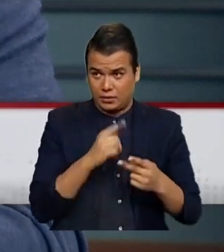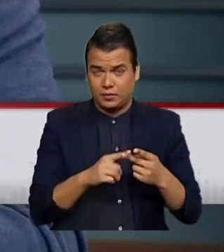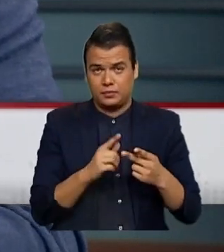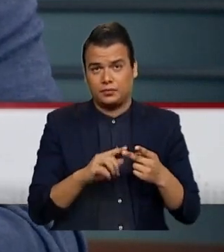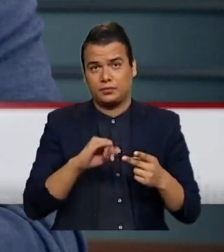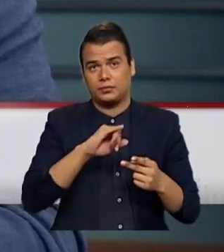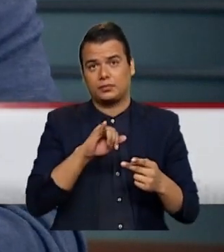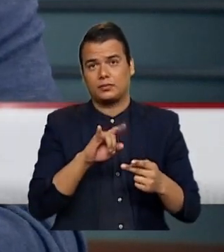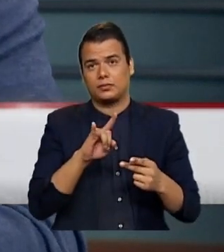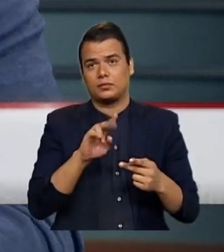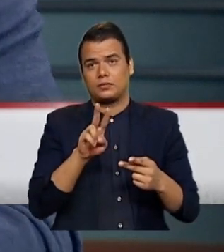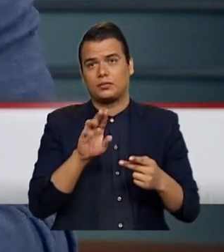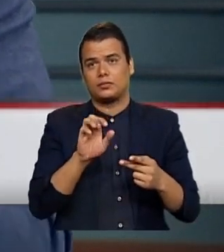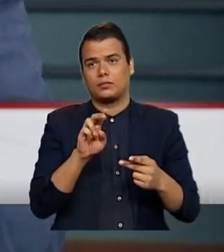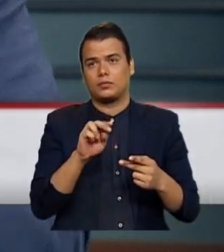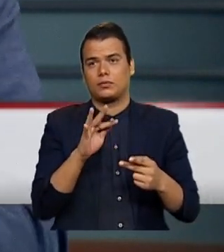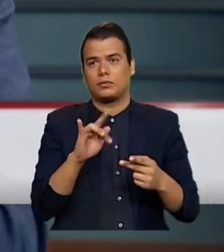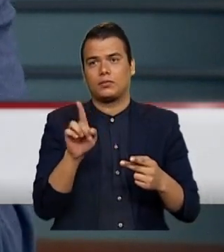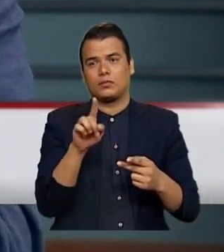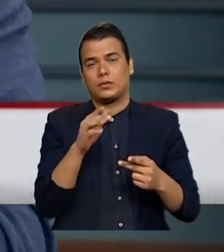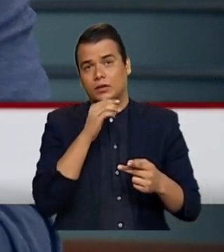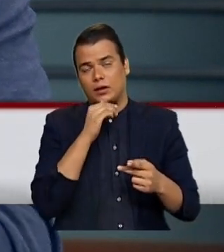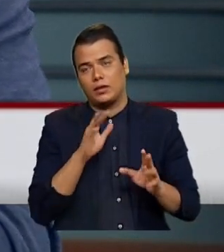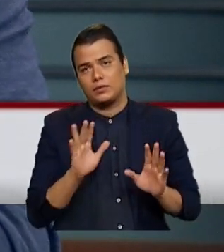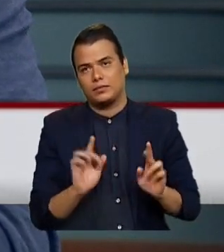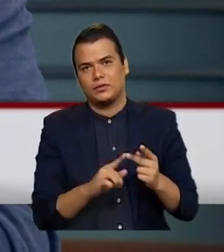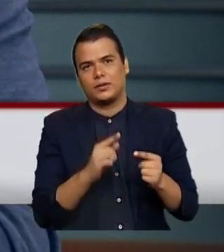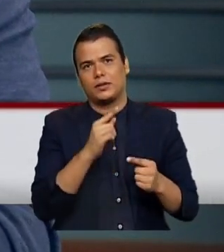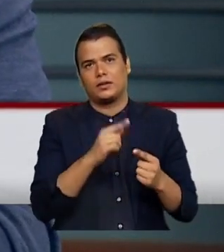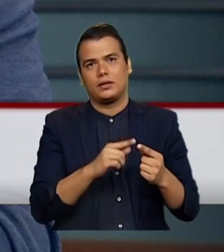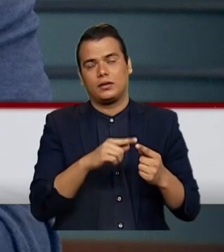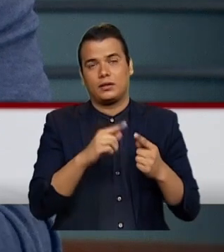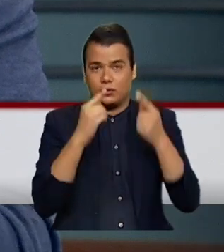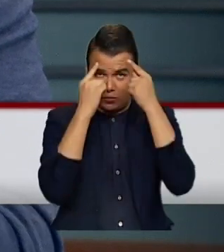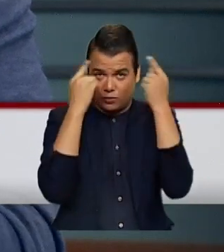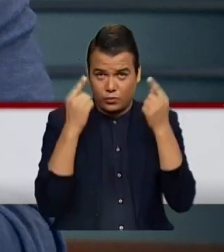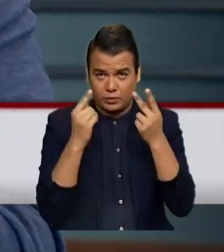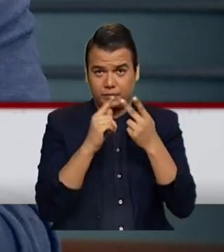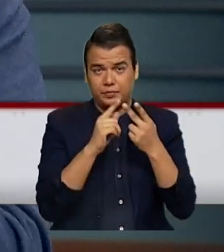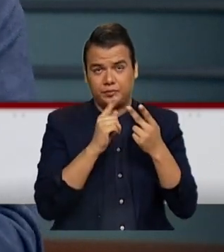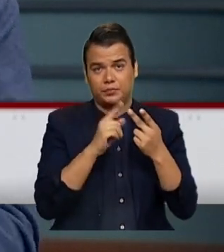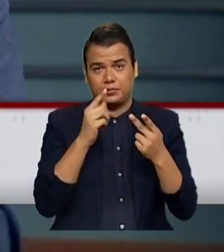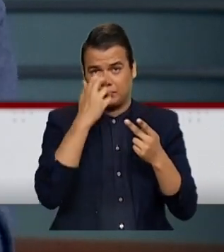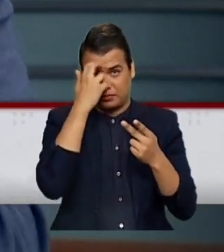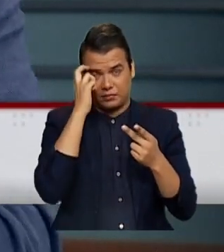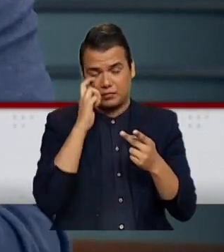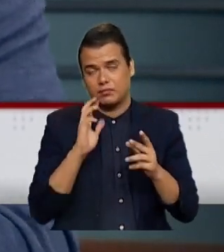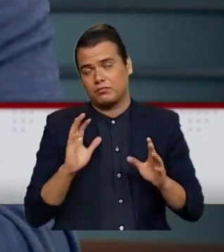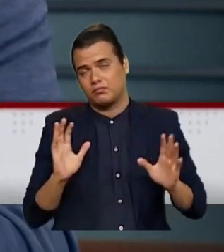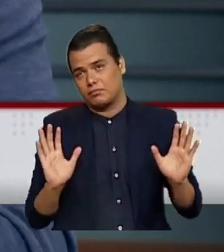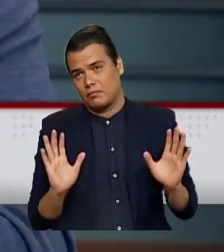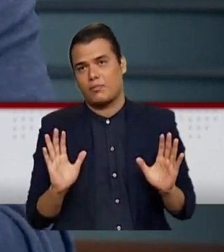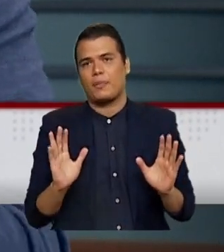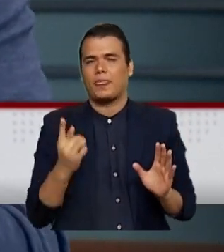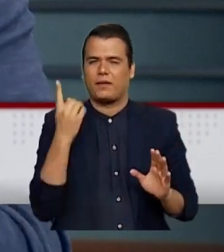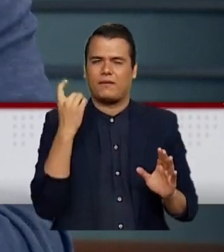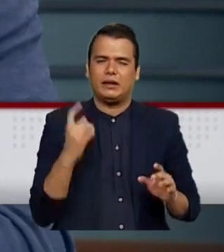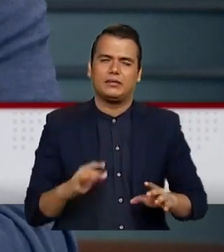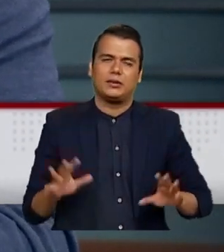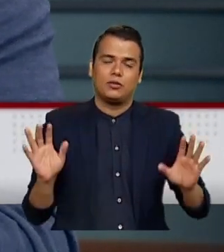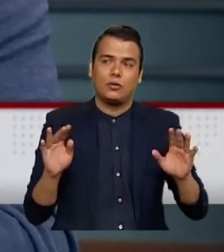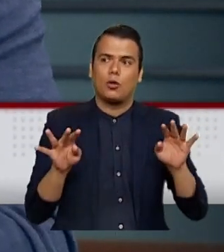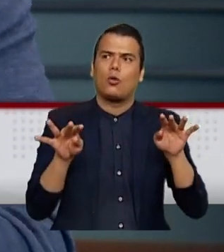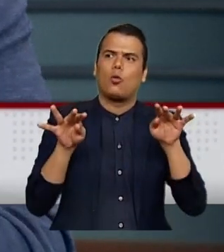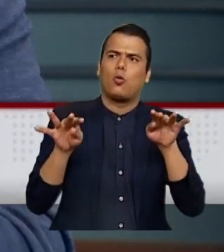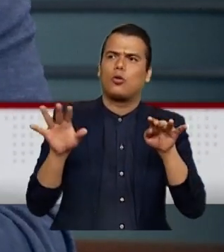la Juve con Cristiano Ronaldo y por supuesto con nuestro colombiano Juan Guillermo Cuadrado. Yo creo que perdió sabor, pero igual estos partidos paralizan el